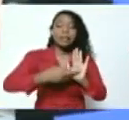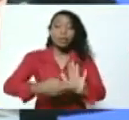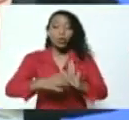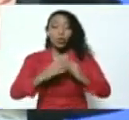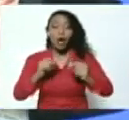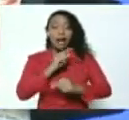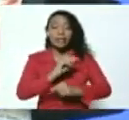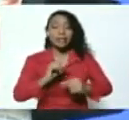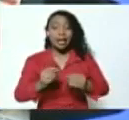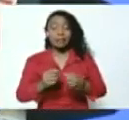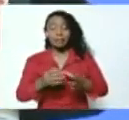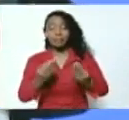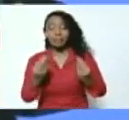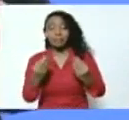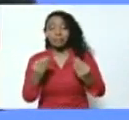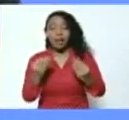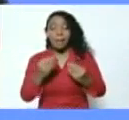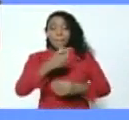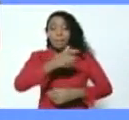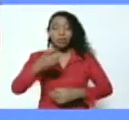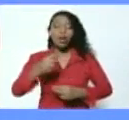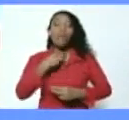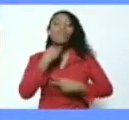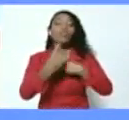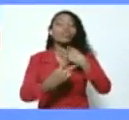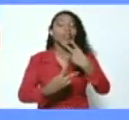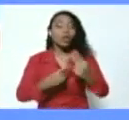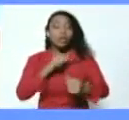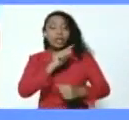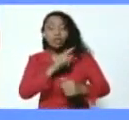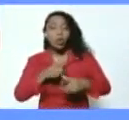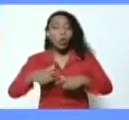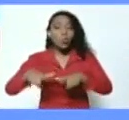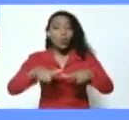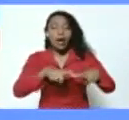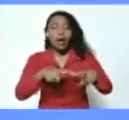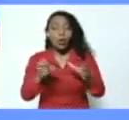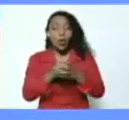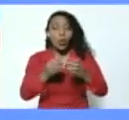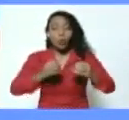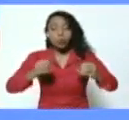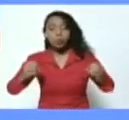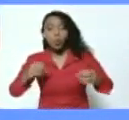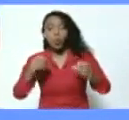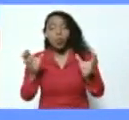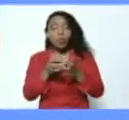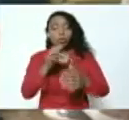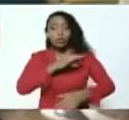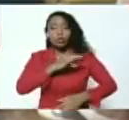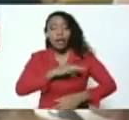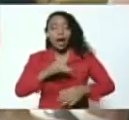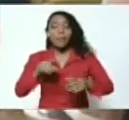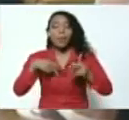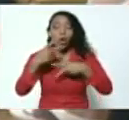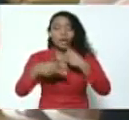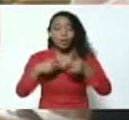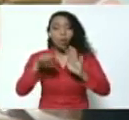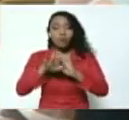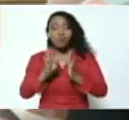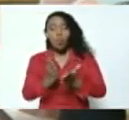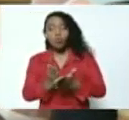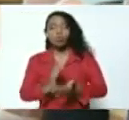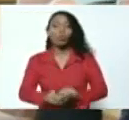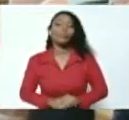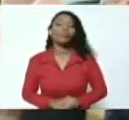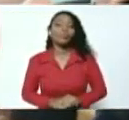esta cantidad de voceros y voceras de esos sectores sociales, partidos políticos de todo el mundo. De